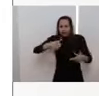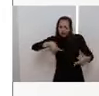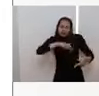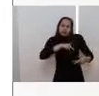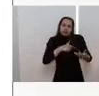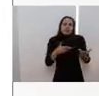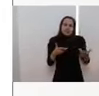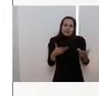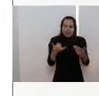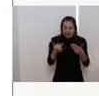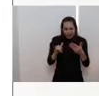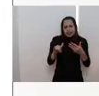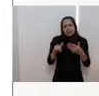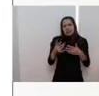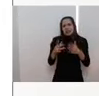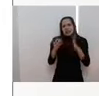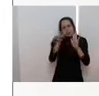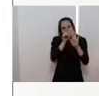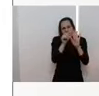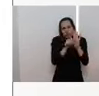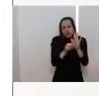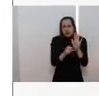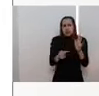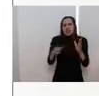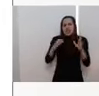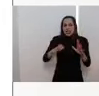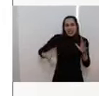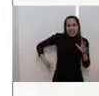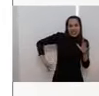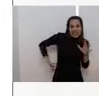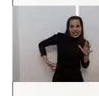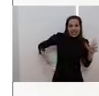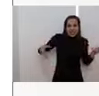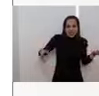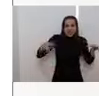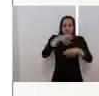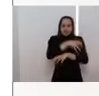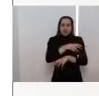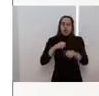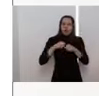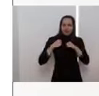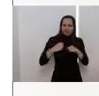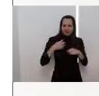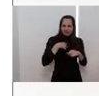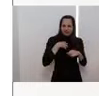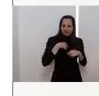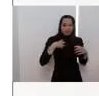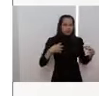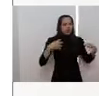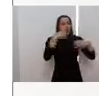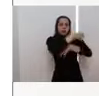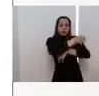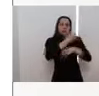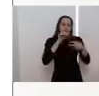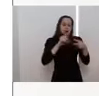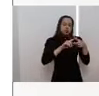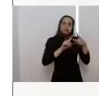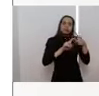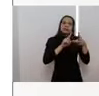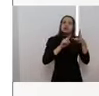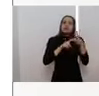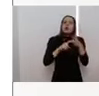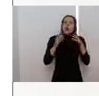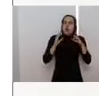nuestros programas de órgano sólido trasplante renal hepático y cardíaco también tenemos nuestro programa de trasplante de